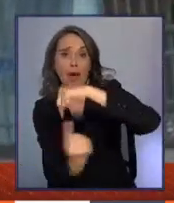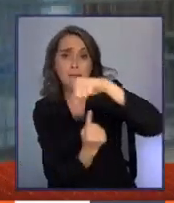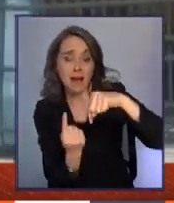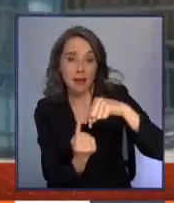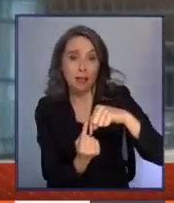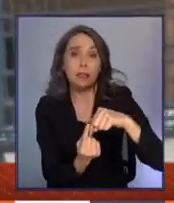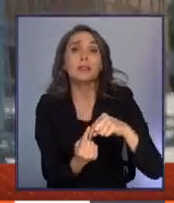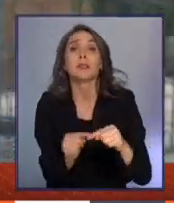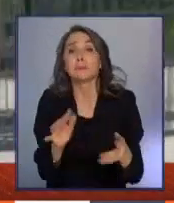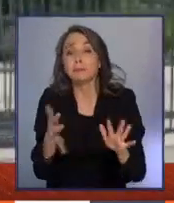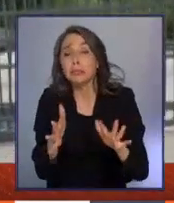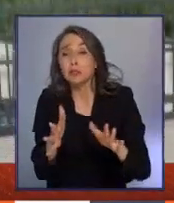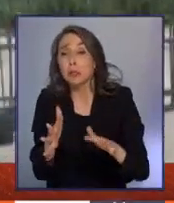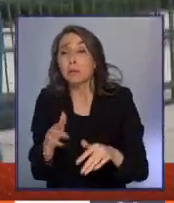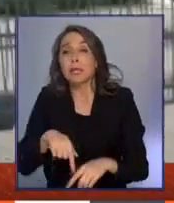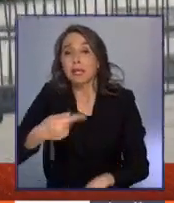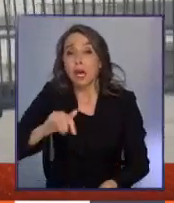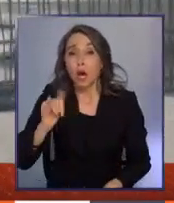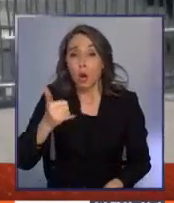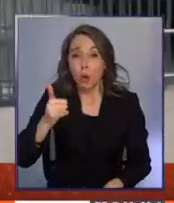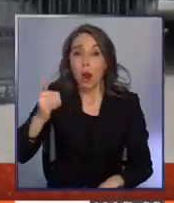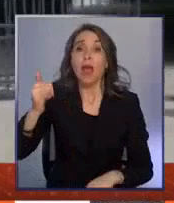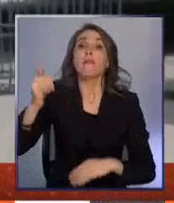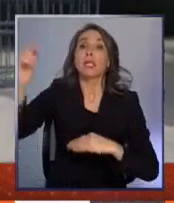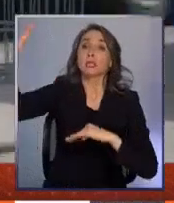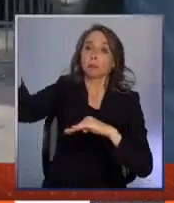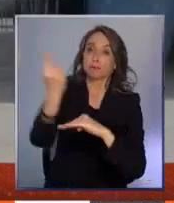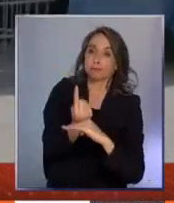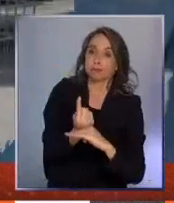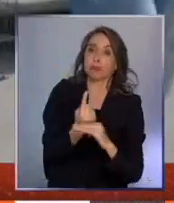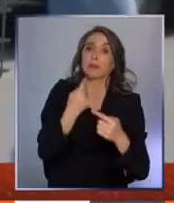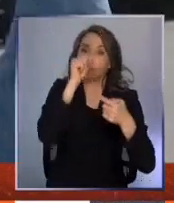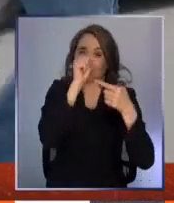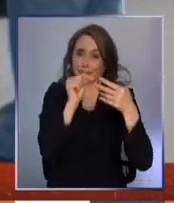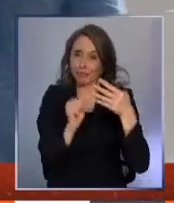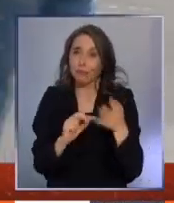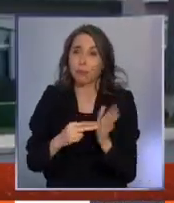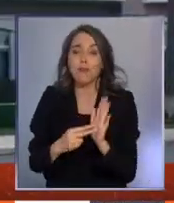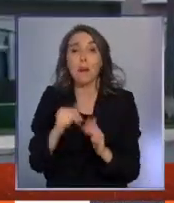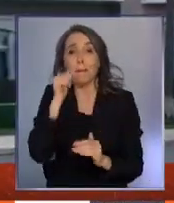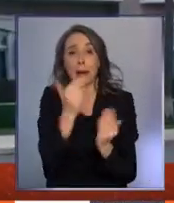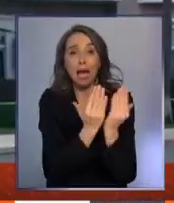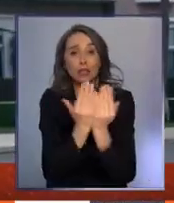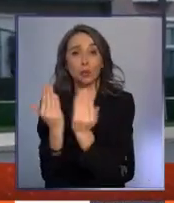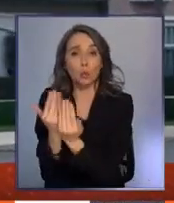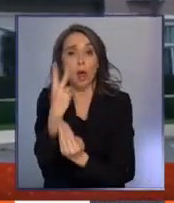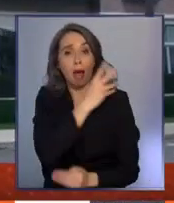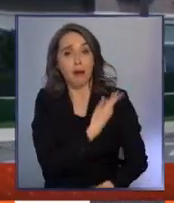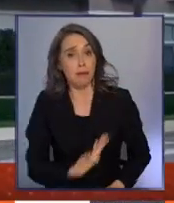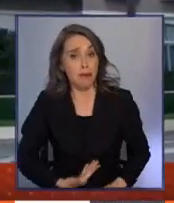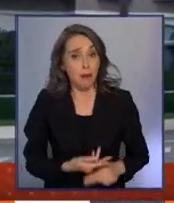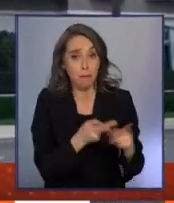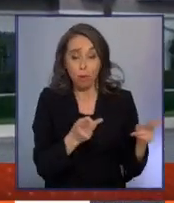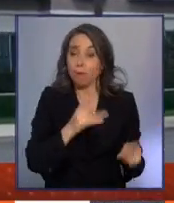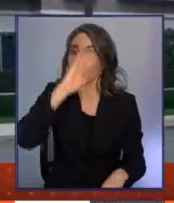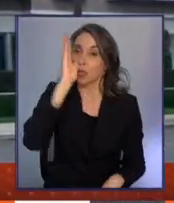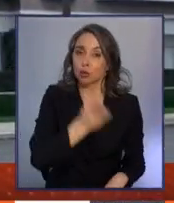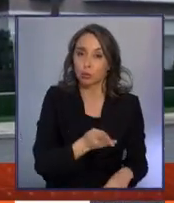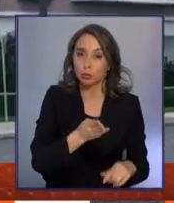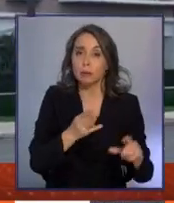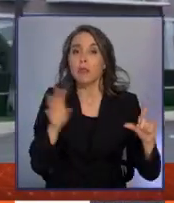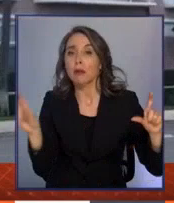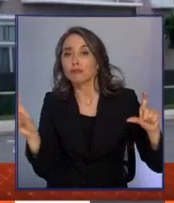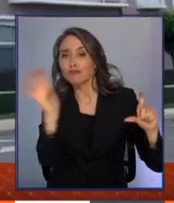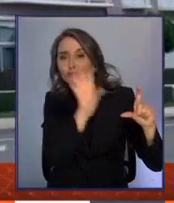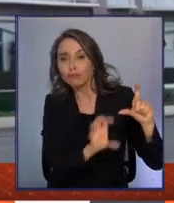que llegue hasta aproximadamente el día jueves, trayendo diferentes problemas. Mañana no hay clases en las escuelas públicas de diferentes condados del sur de Florida y